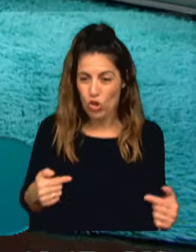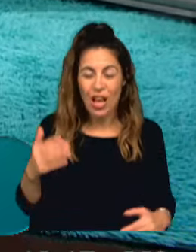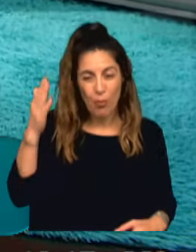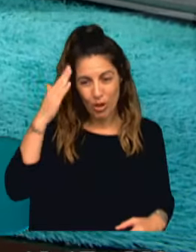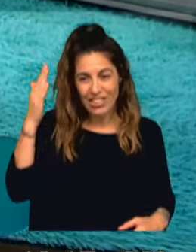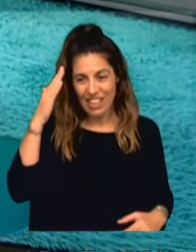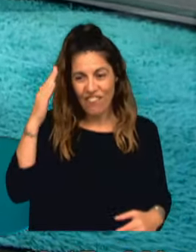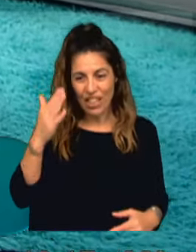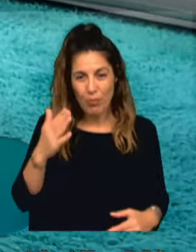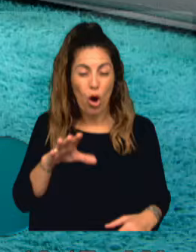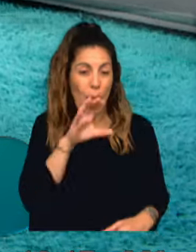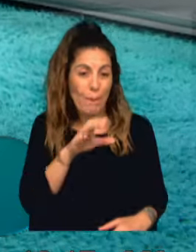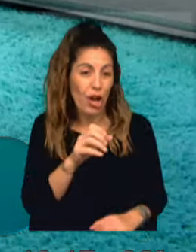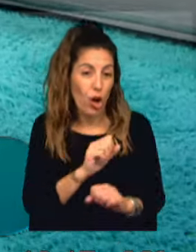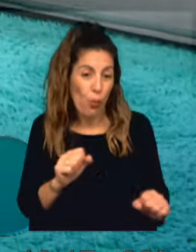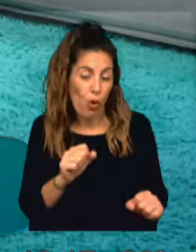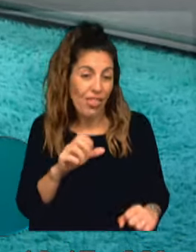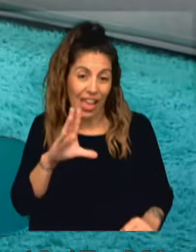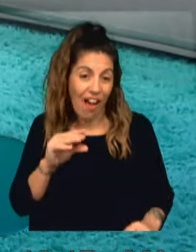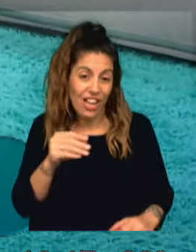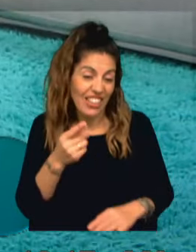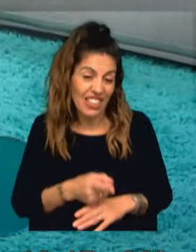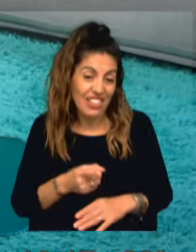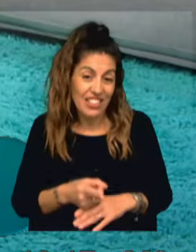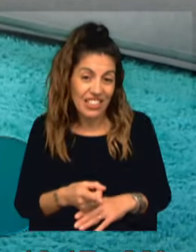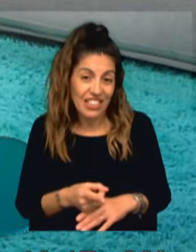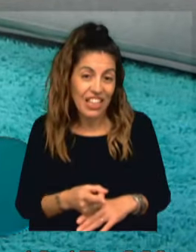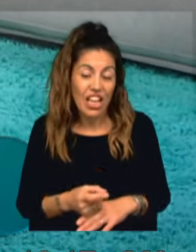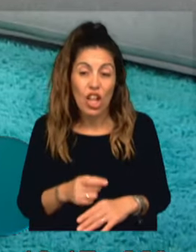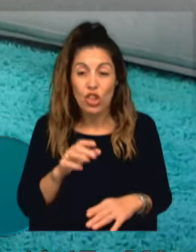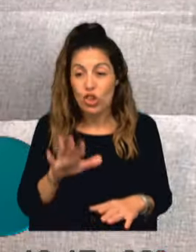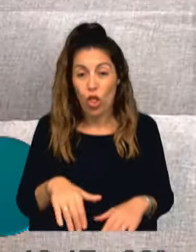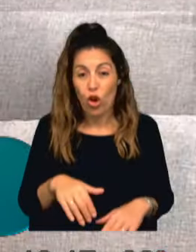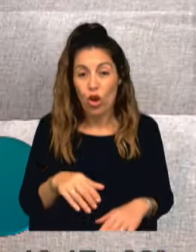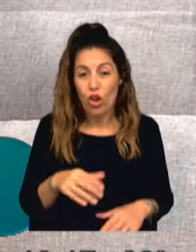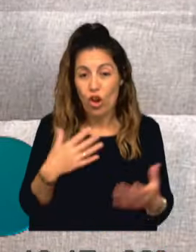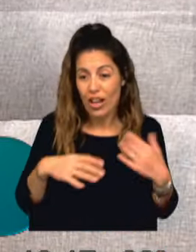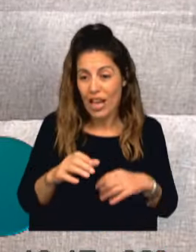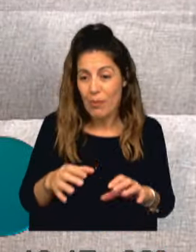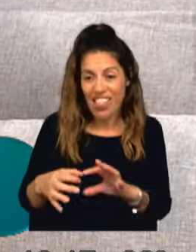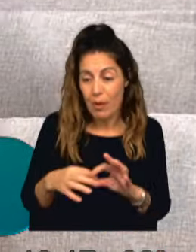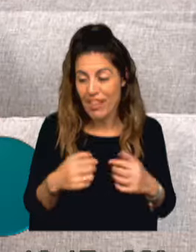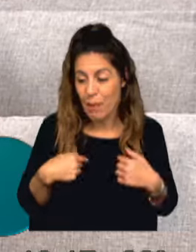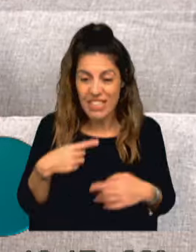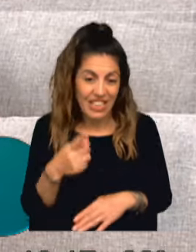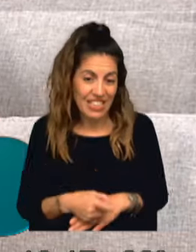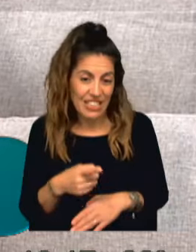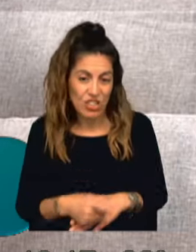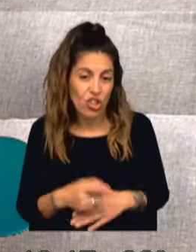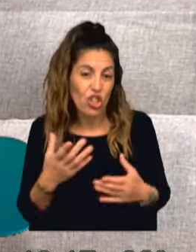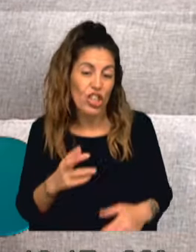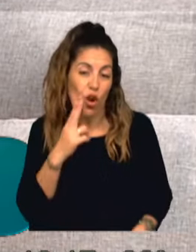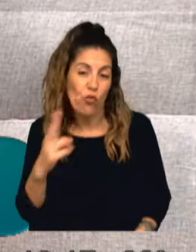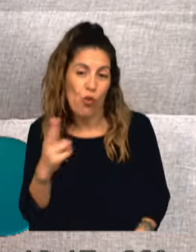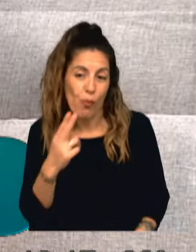lo que está pasando y el perro no puede no tiene poder de decisión por lo tanto todo lo que le va a pasar al animal va a depender de mi decisión yo Yo si quiero fumar